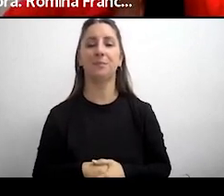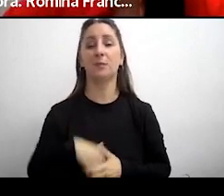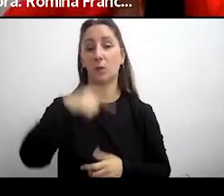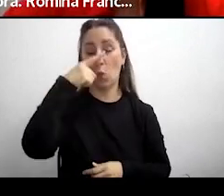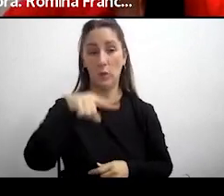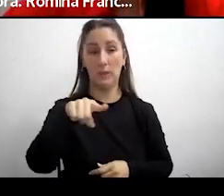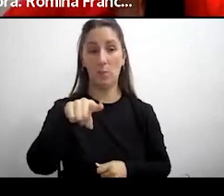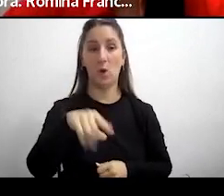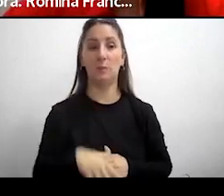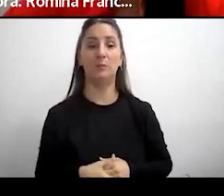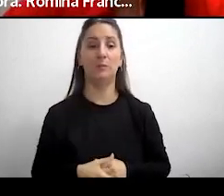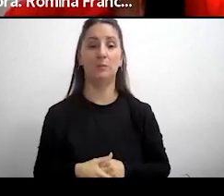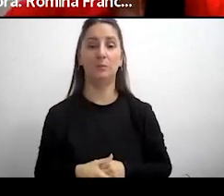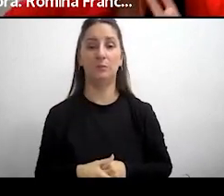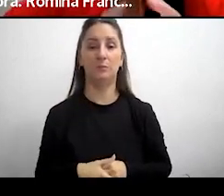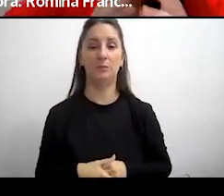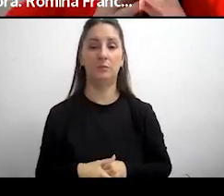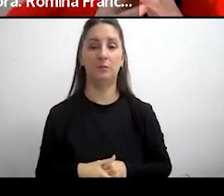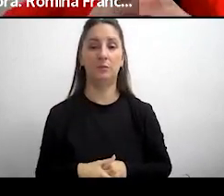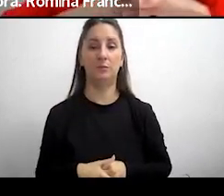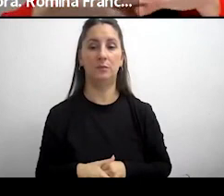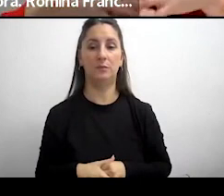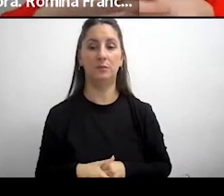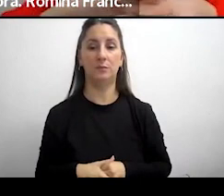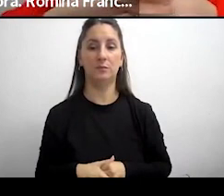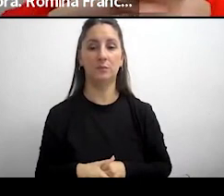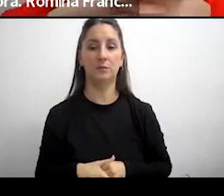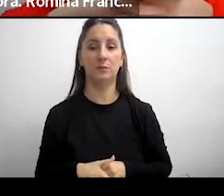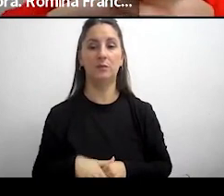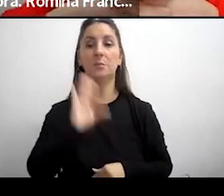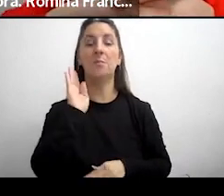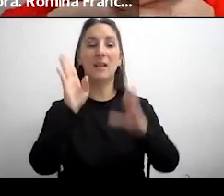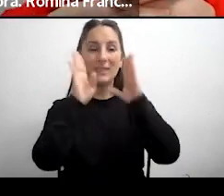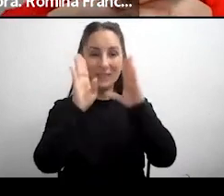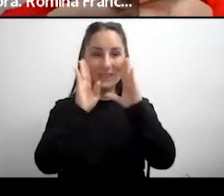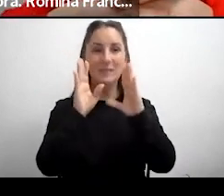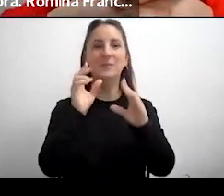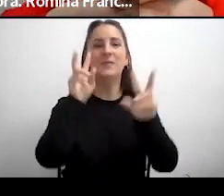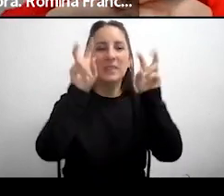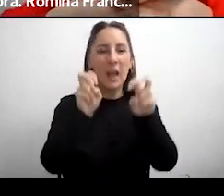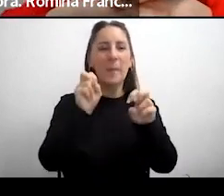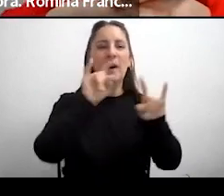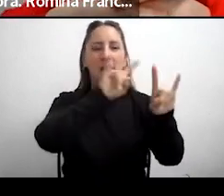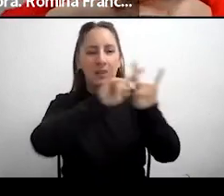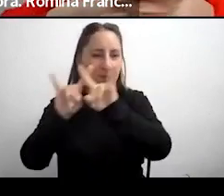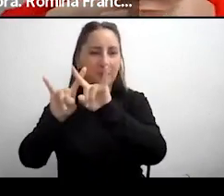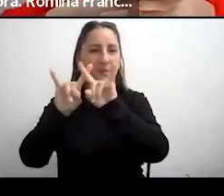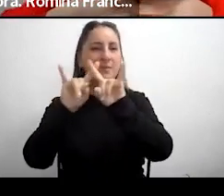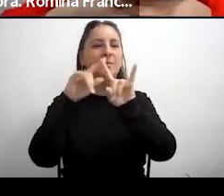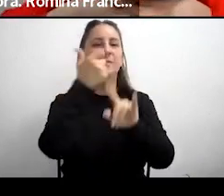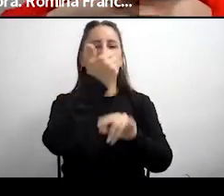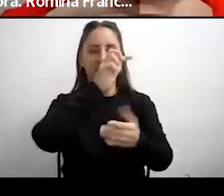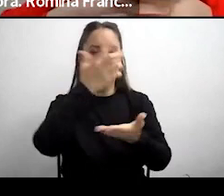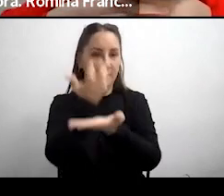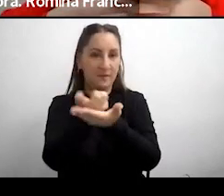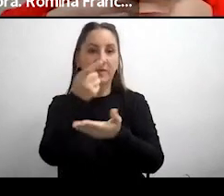bastante de estar con el tema de los aplicativos, miré el aplicativo de este año,